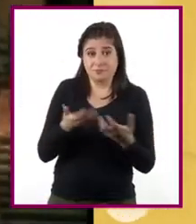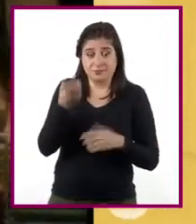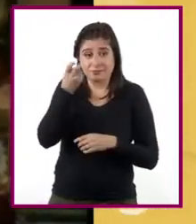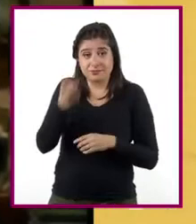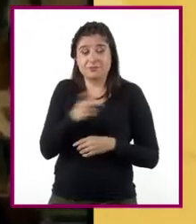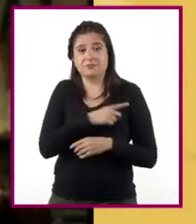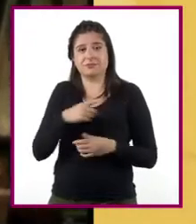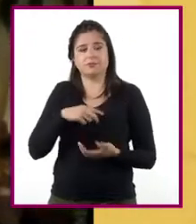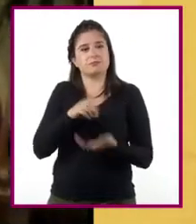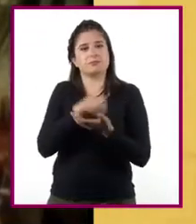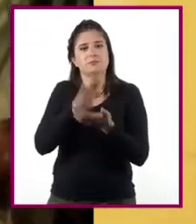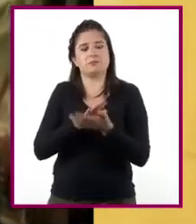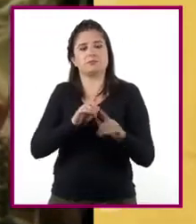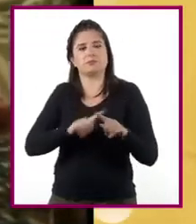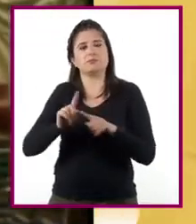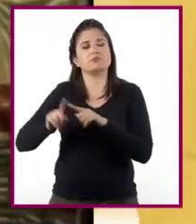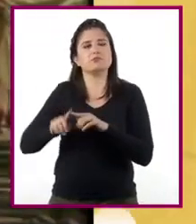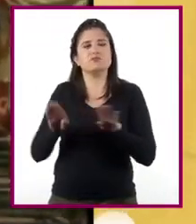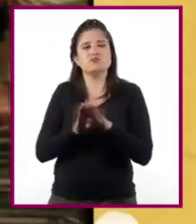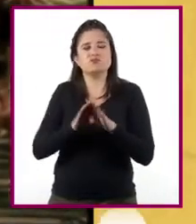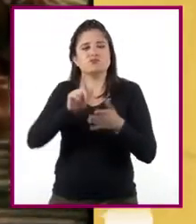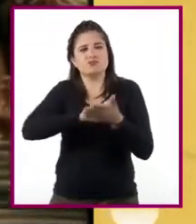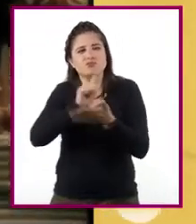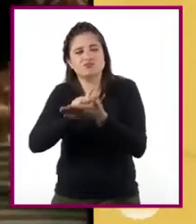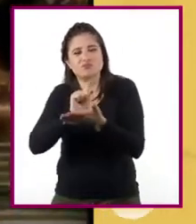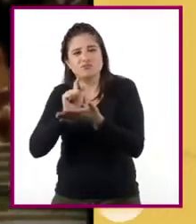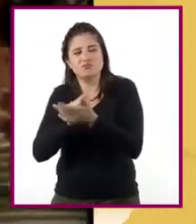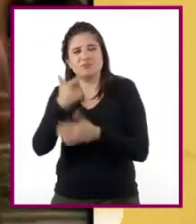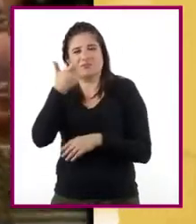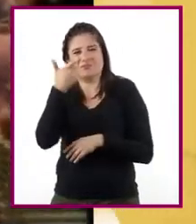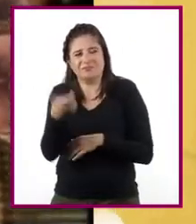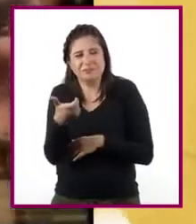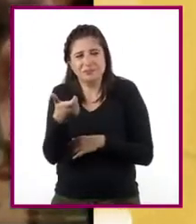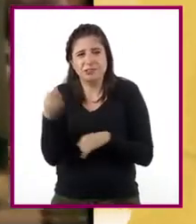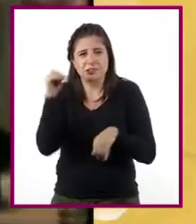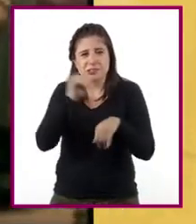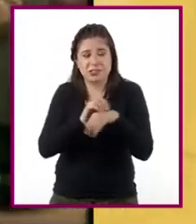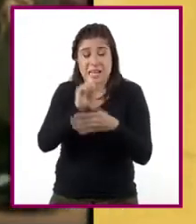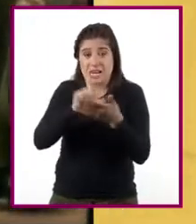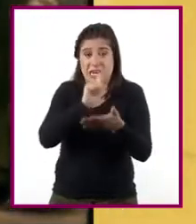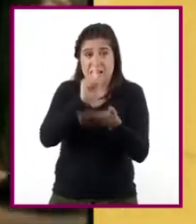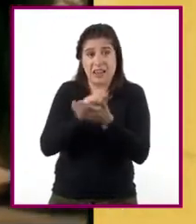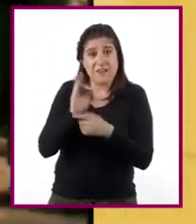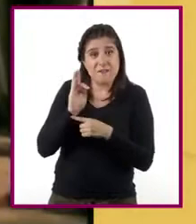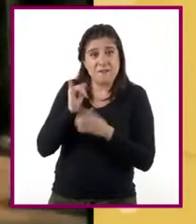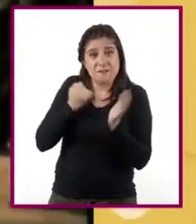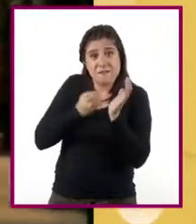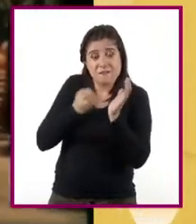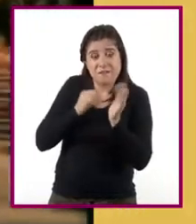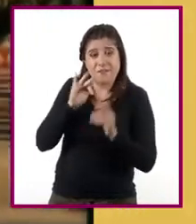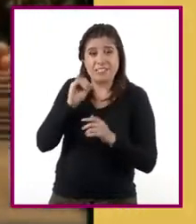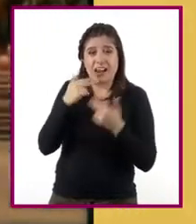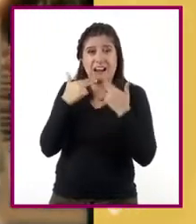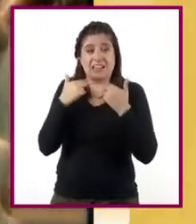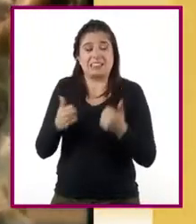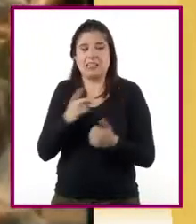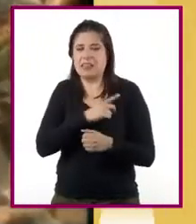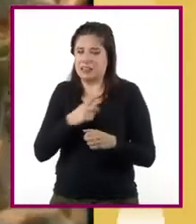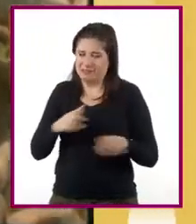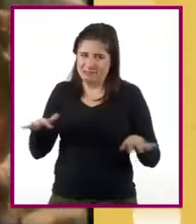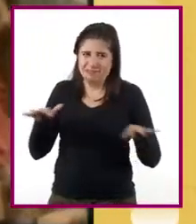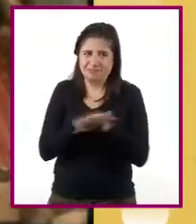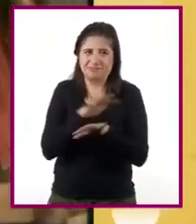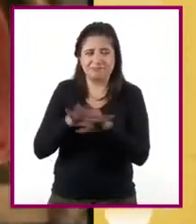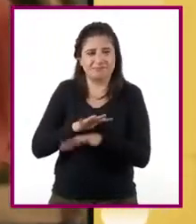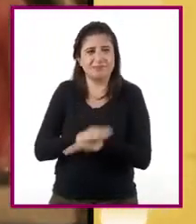que establecer una serie de medidas de carácter económico, una reforma fiscal que implicó la implementación